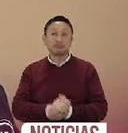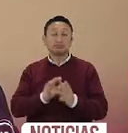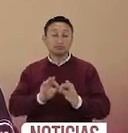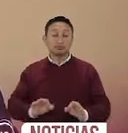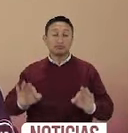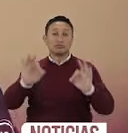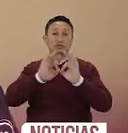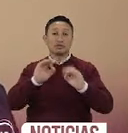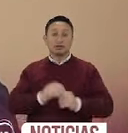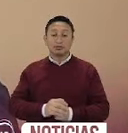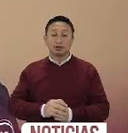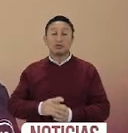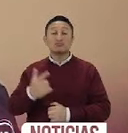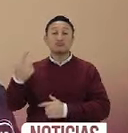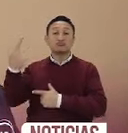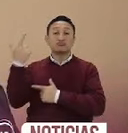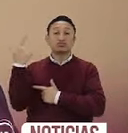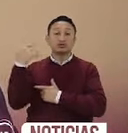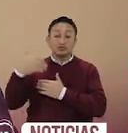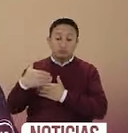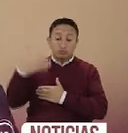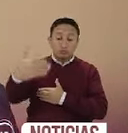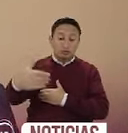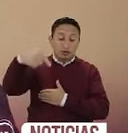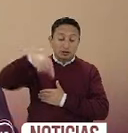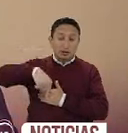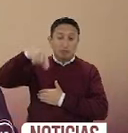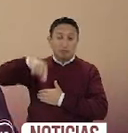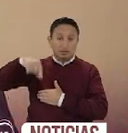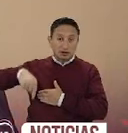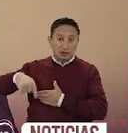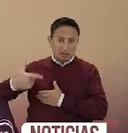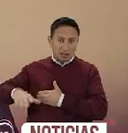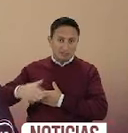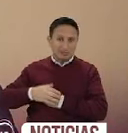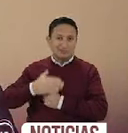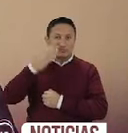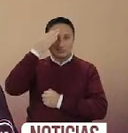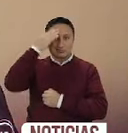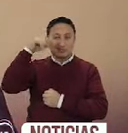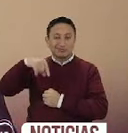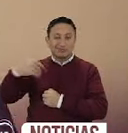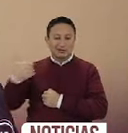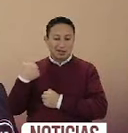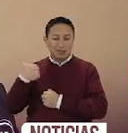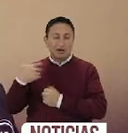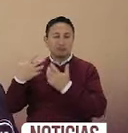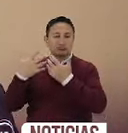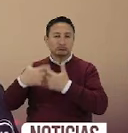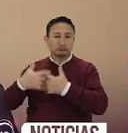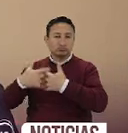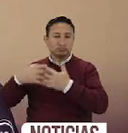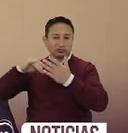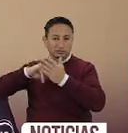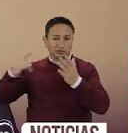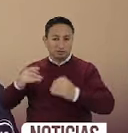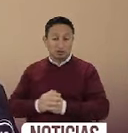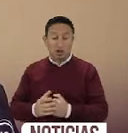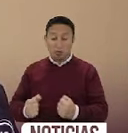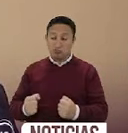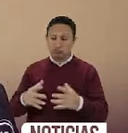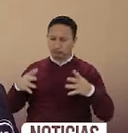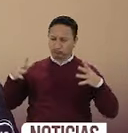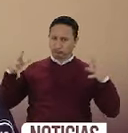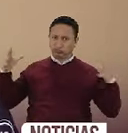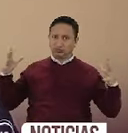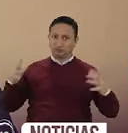importante que tanto los soldados en el frente como nuestros ciudadanos en general sepan que contamos con una base tecnológica colosal